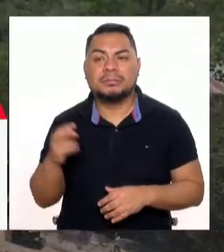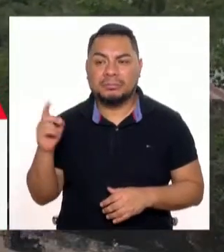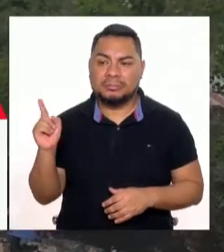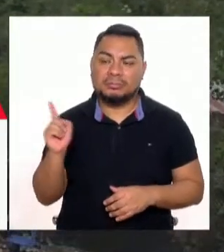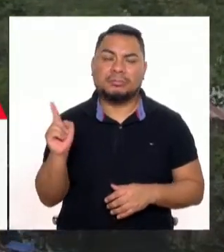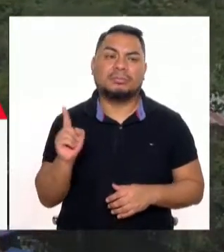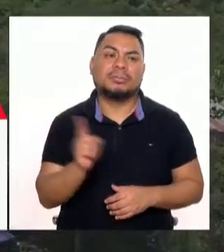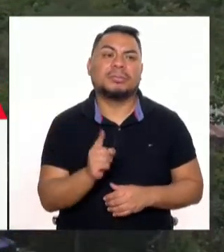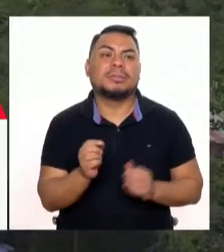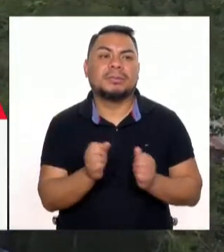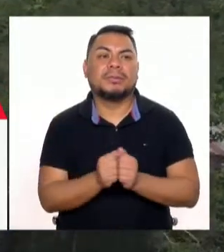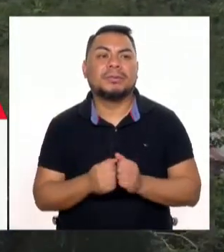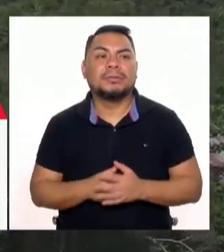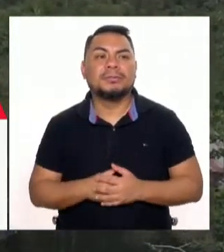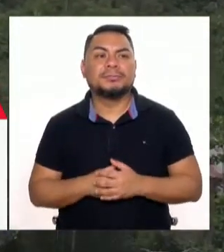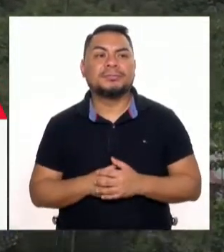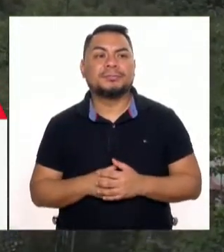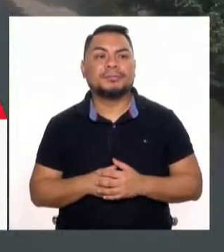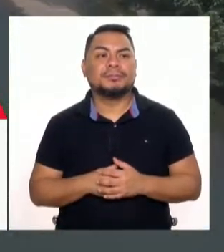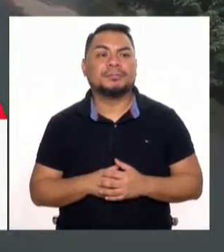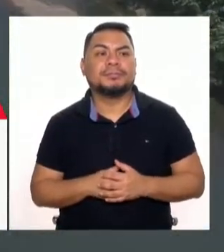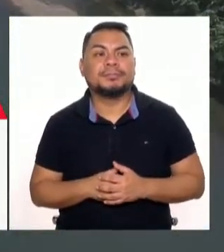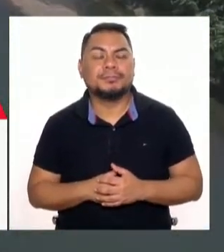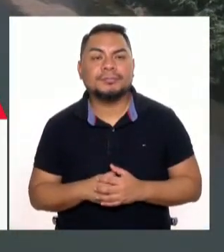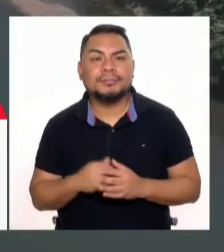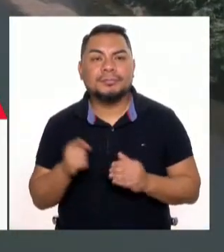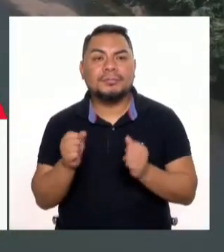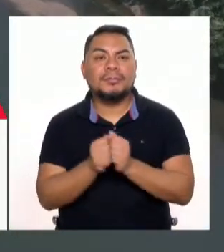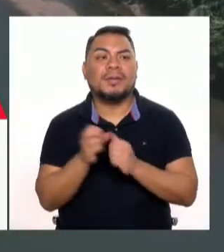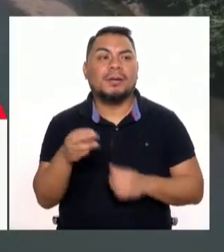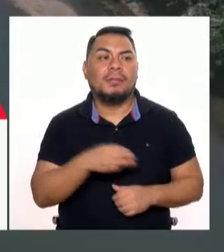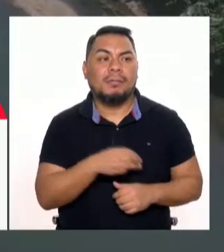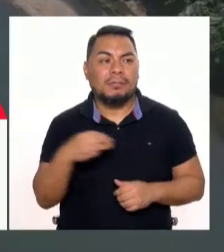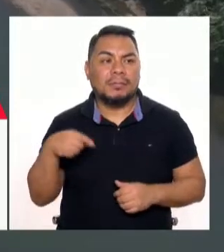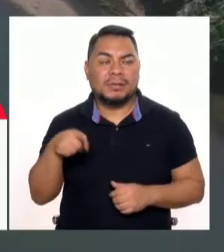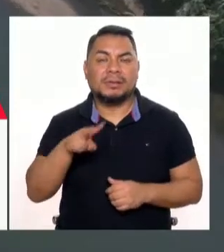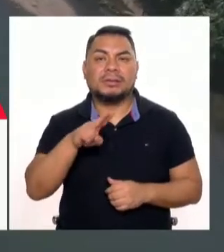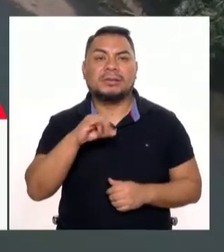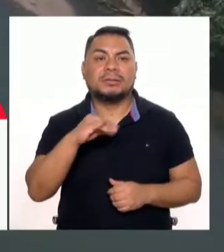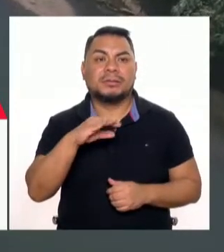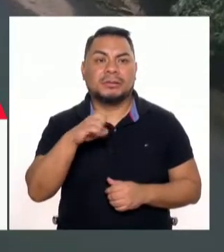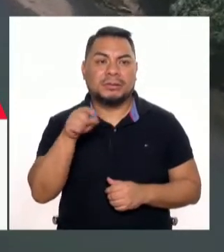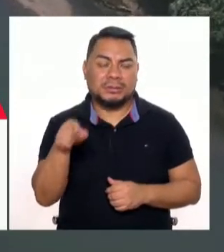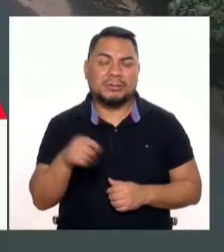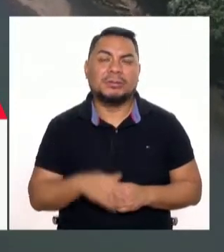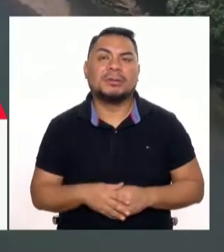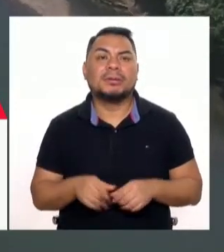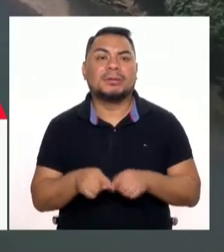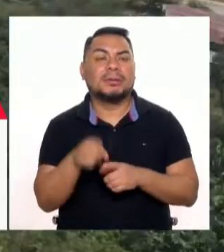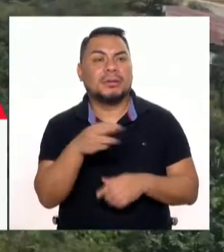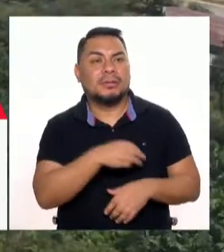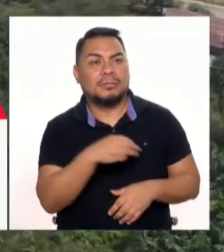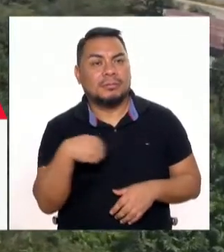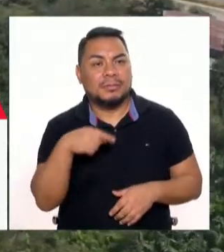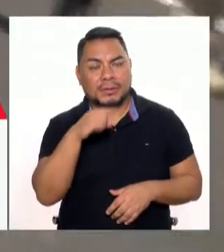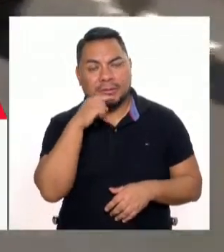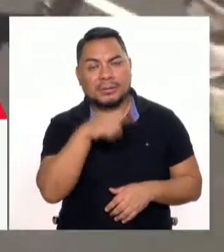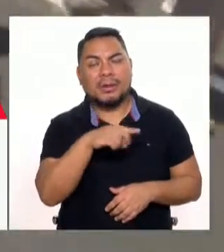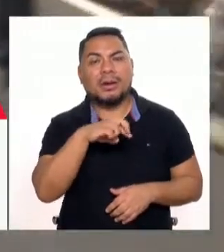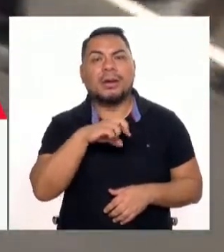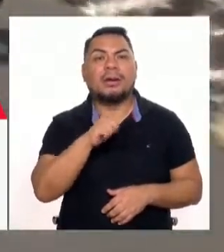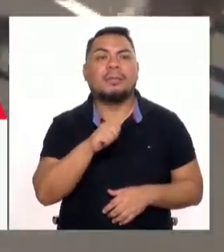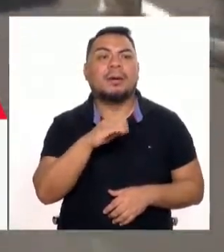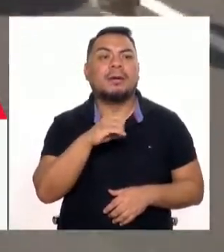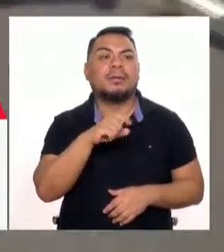al lado de los ministros Vicente Romero del interior la ministra Paola